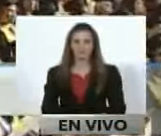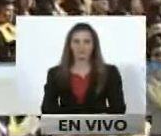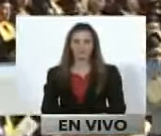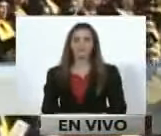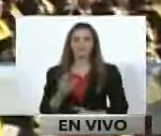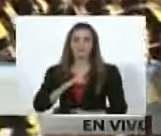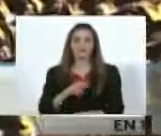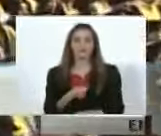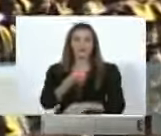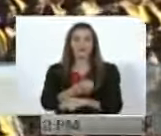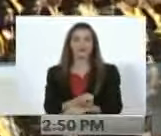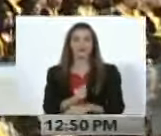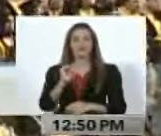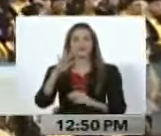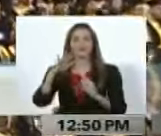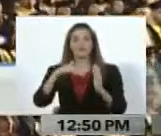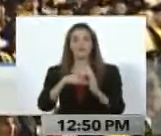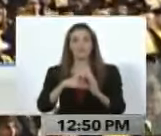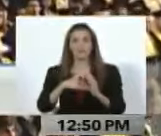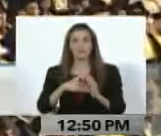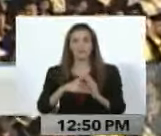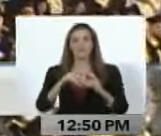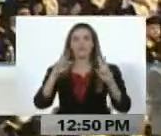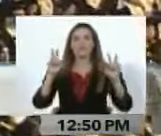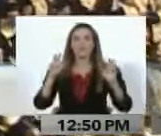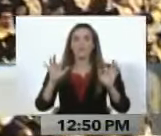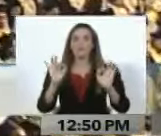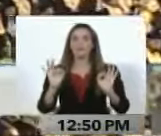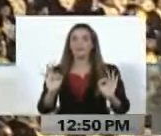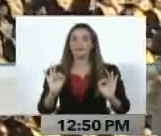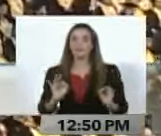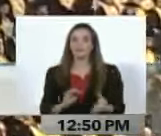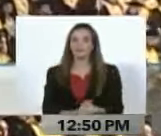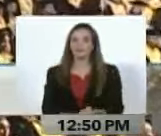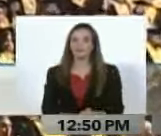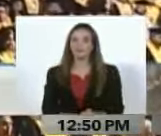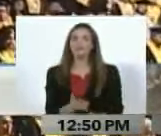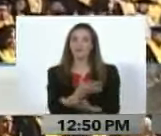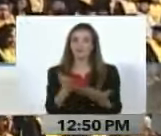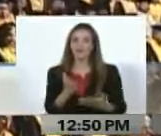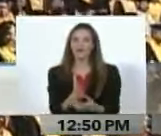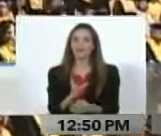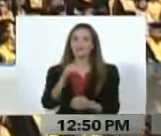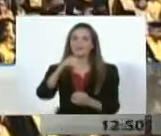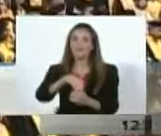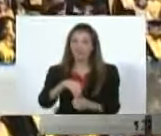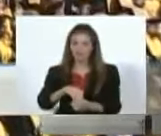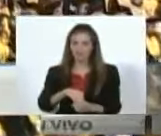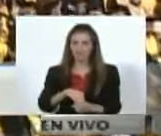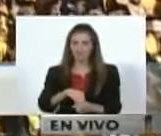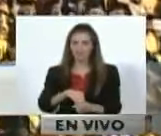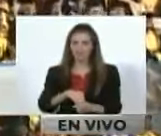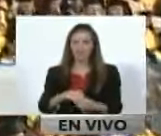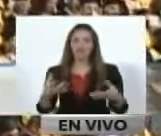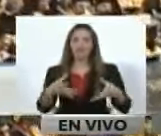Estamos graduando 5.000 nuevos especialistas. Y ustedes forman parte